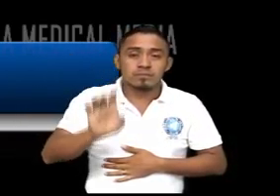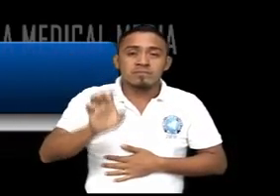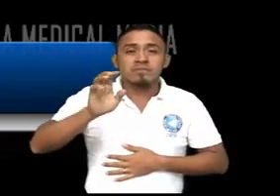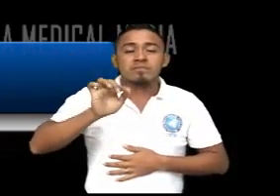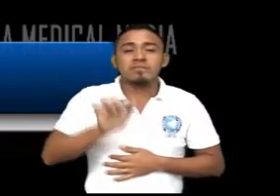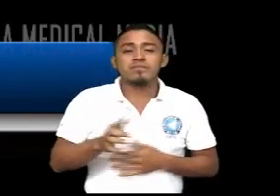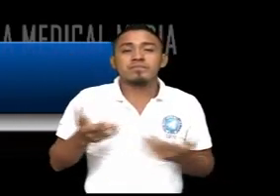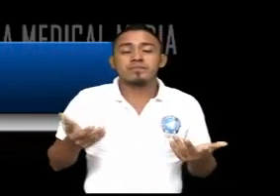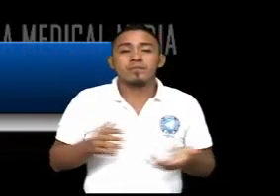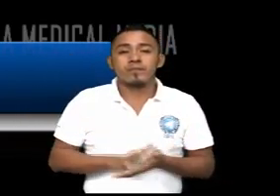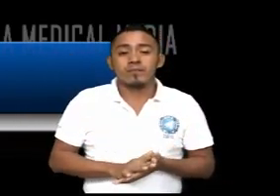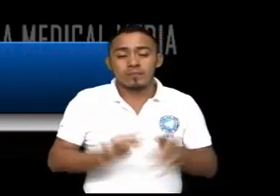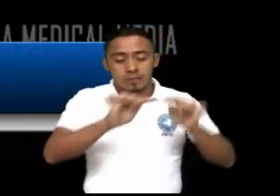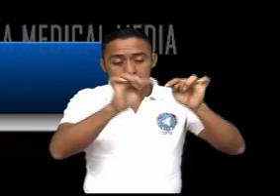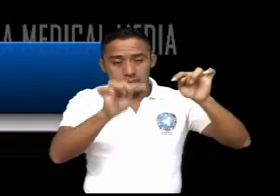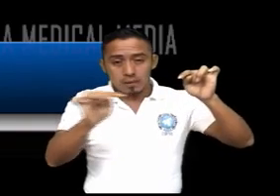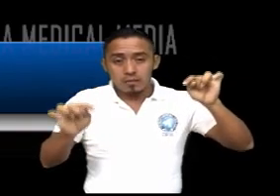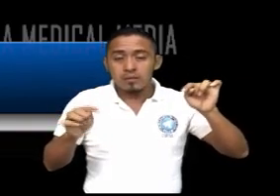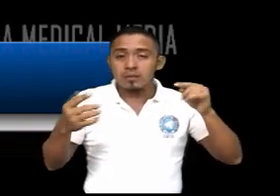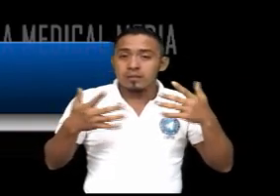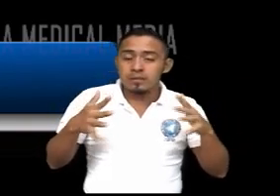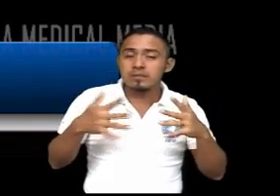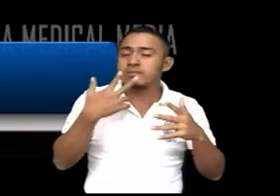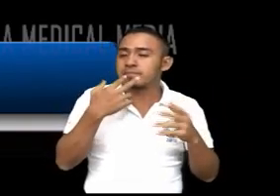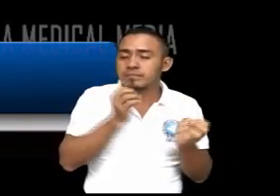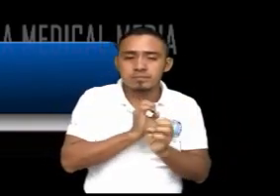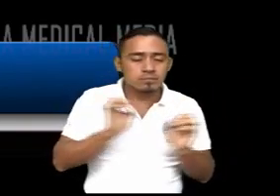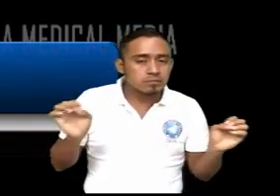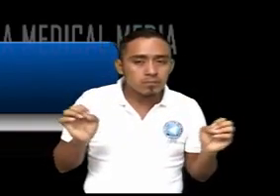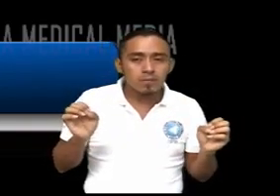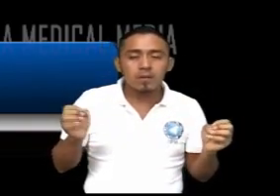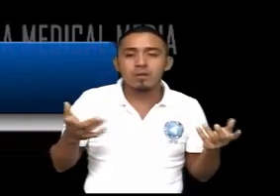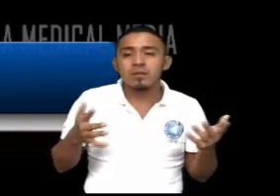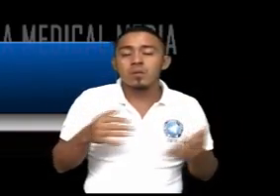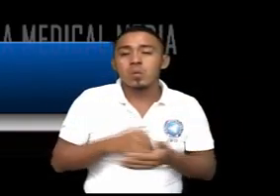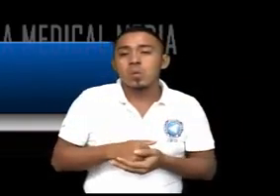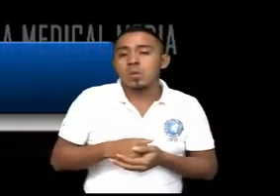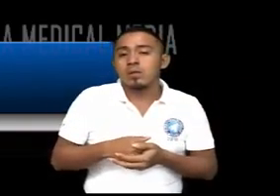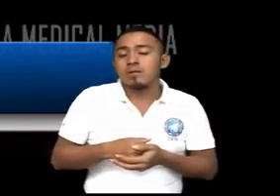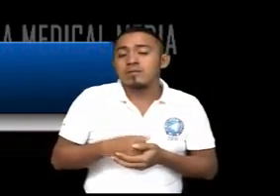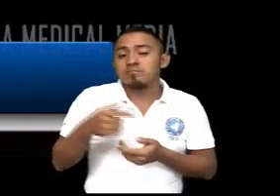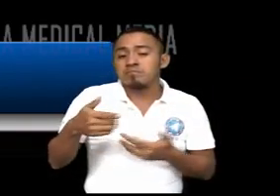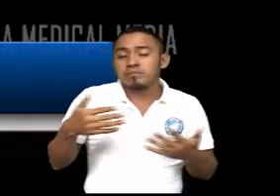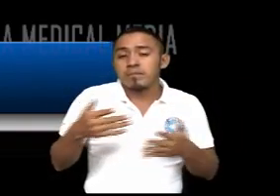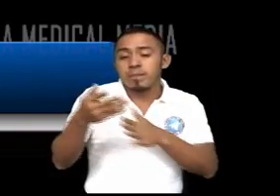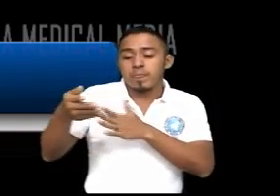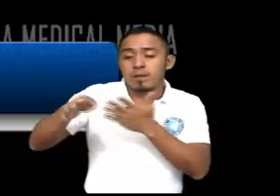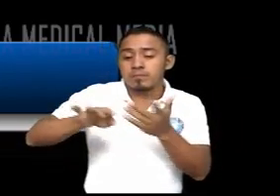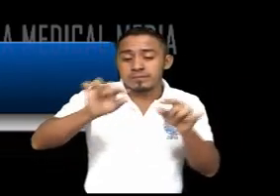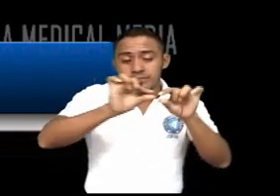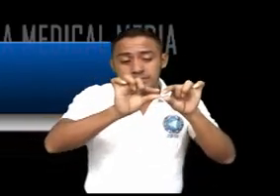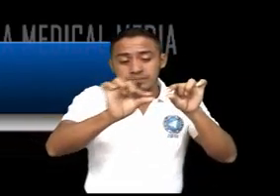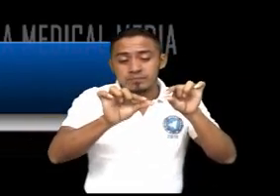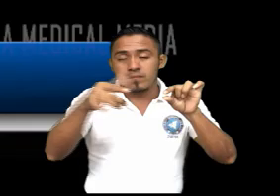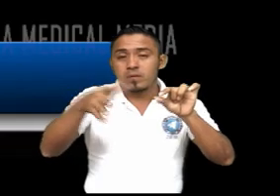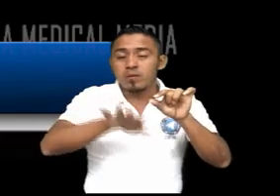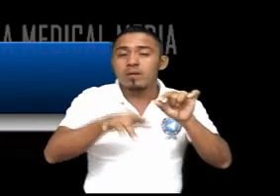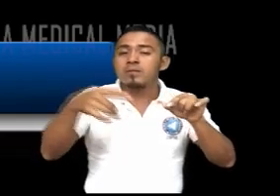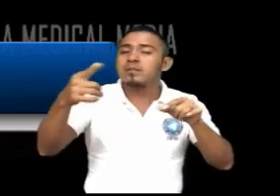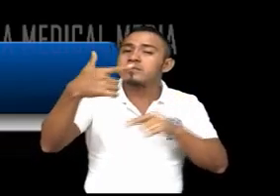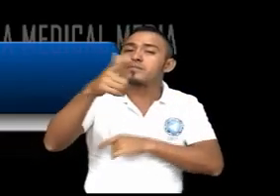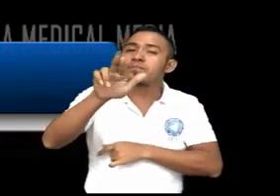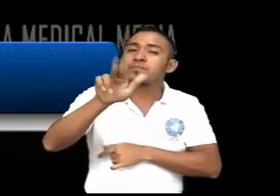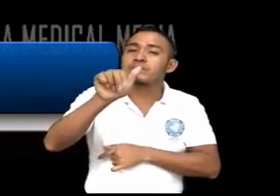a las fibras nerviosas, y si no lleva los nutrientes, queda sin alimentación, se muere. El glaucoma es la pérdida de